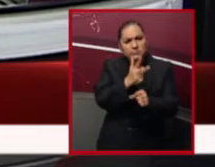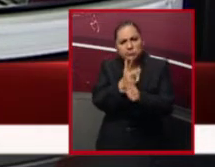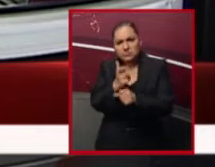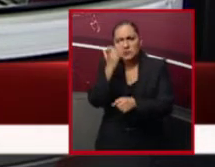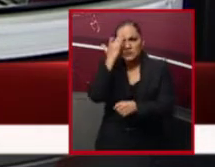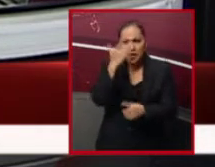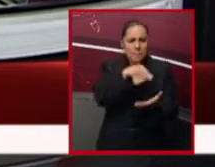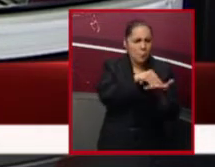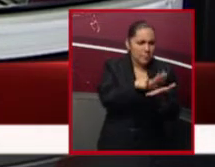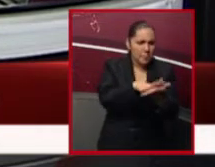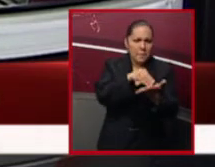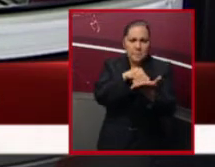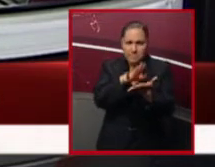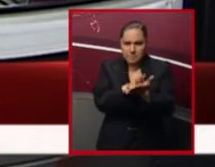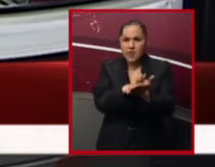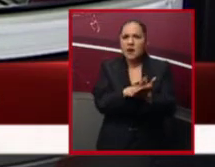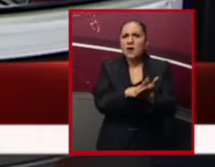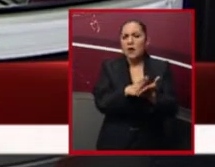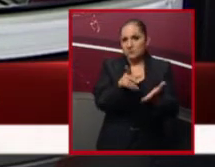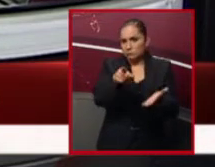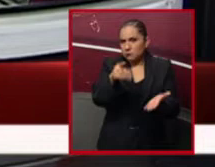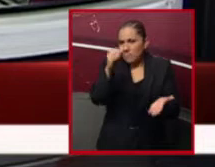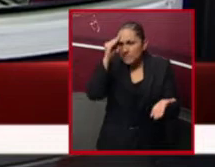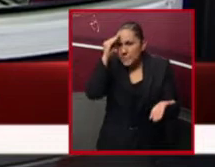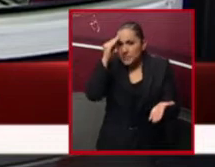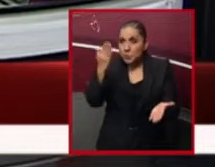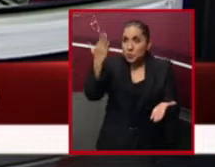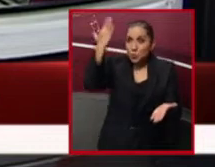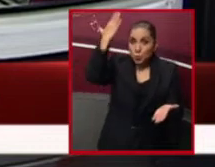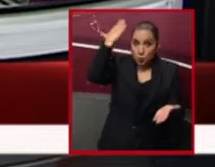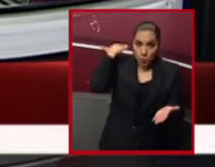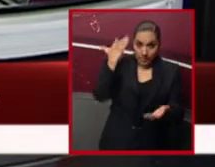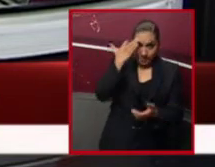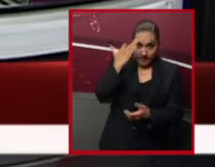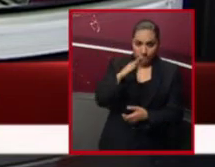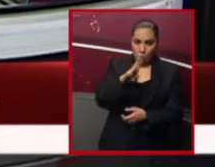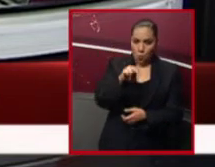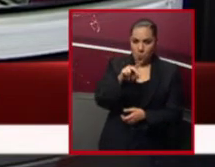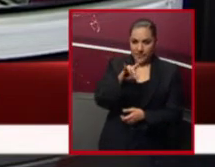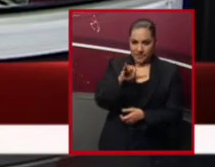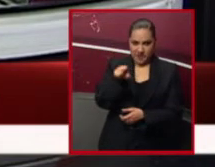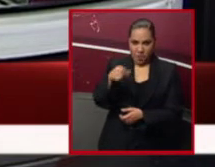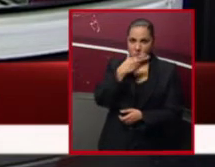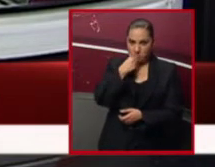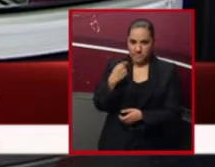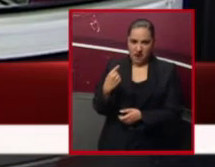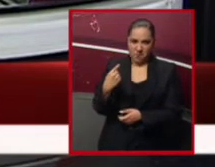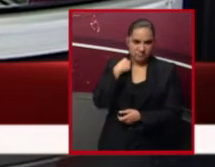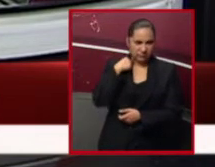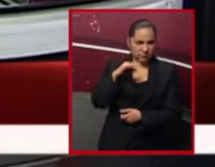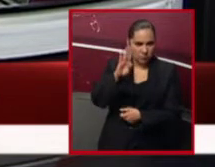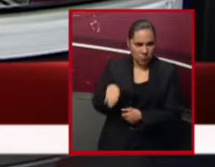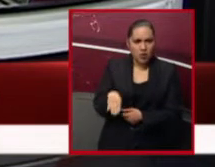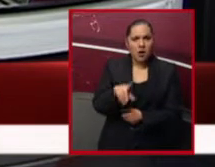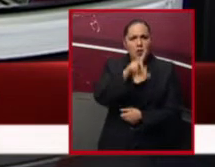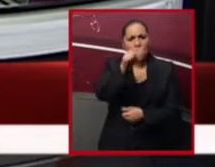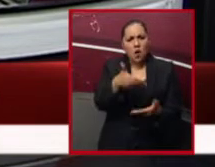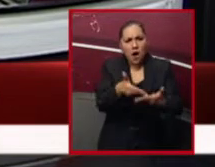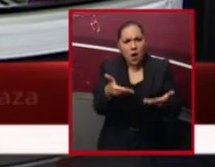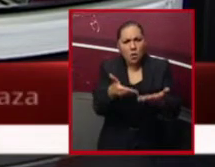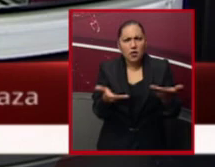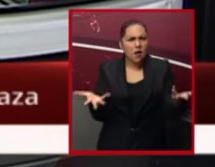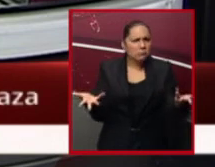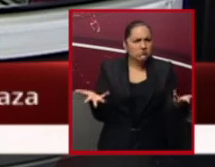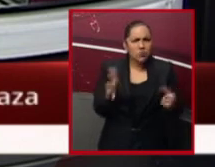de nuestro país en ese momento en que fue asesinado Manuel Buendía y en este momento que estamos viviendo? Tuve el honor de ser amigo de él durante